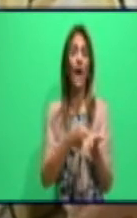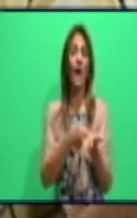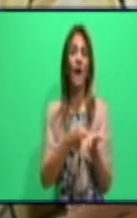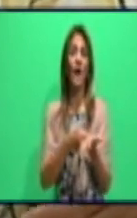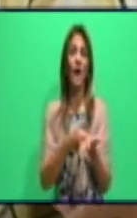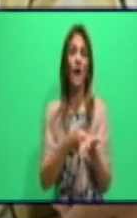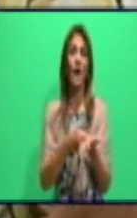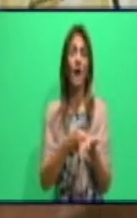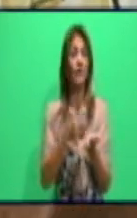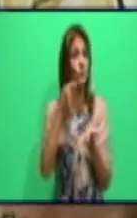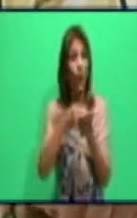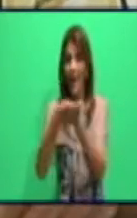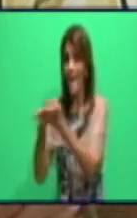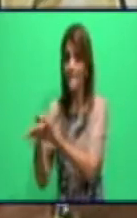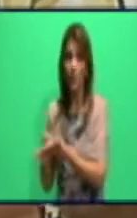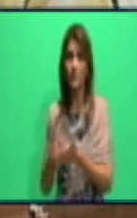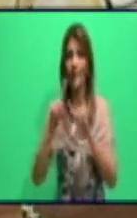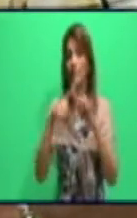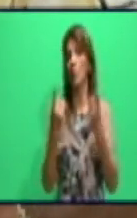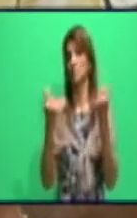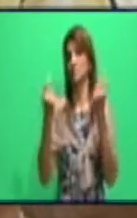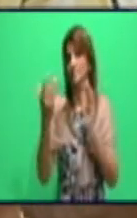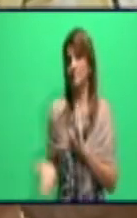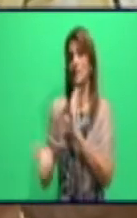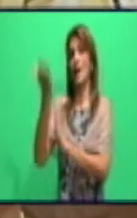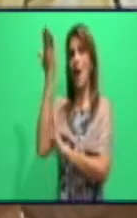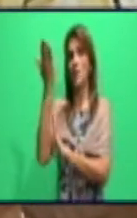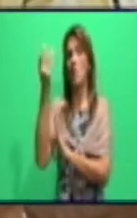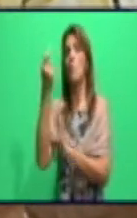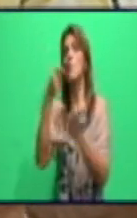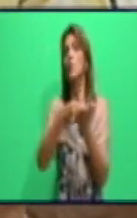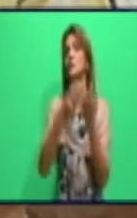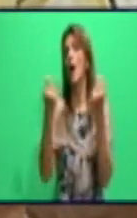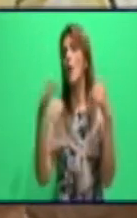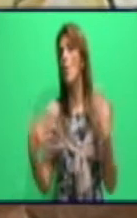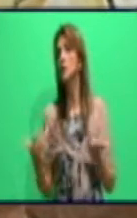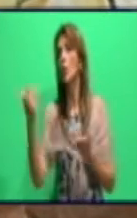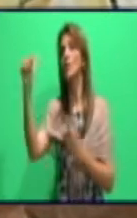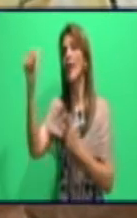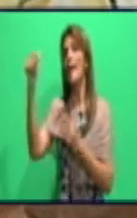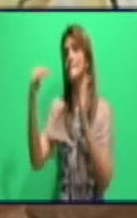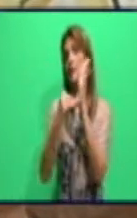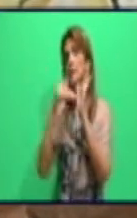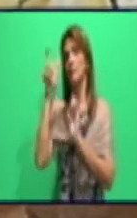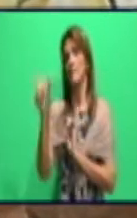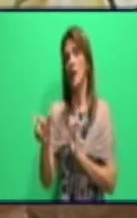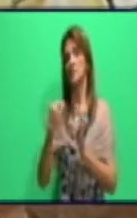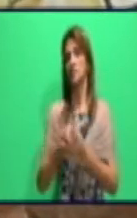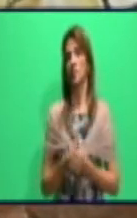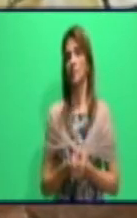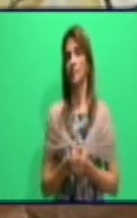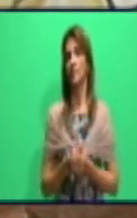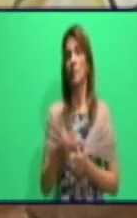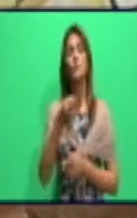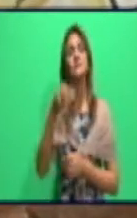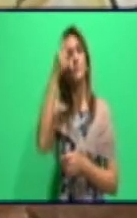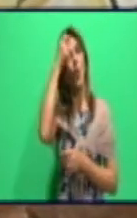cuantía es de 10 mil pesos ya eso lo acordamos la provincia y todos los territorios están aplicando de esa manera en el caso desigual y